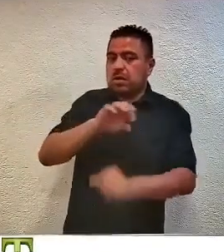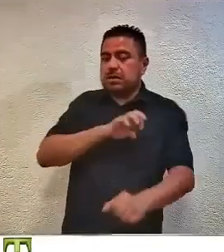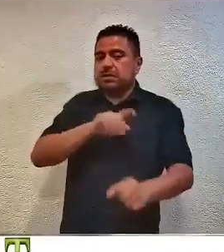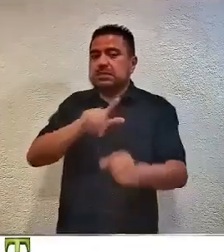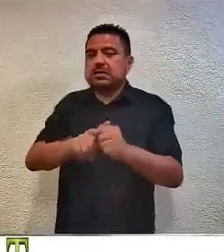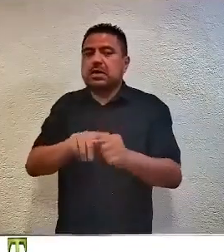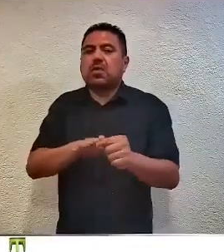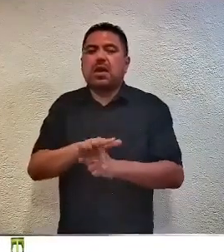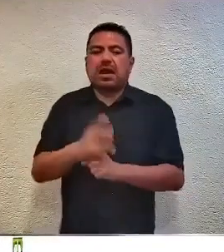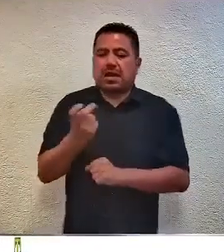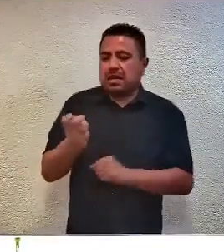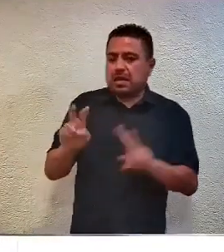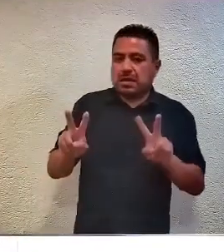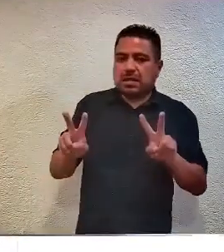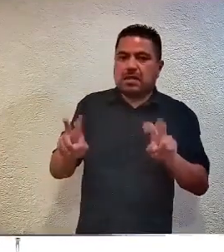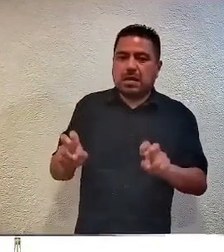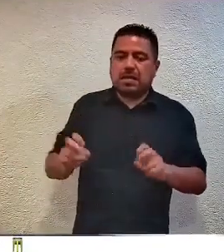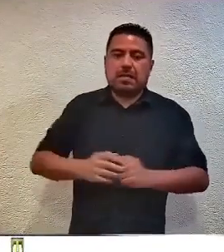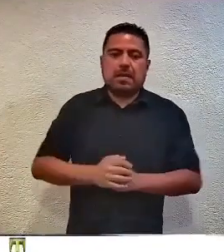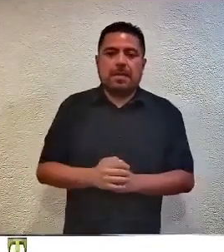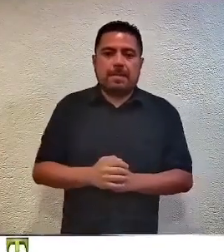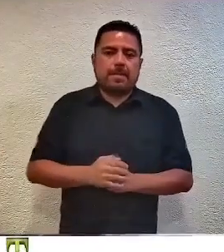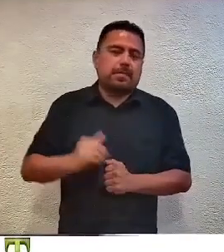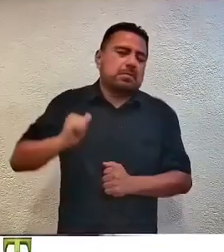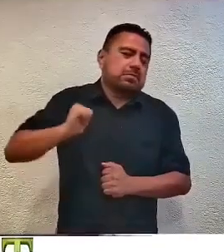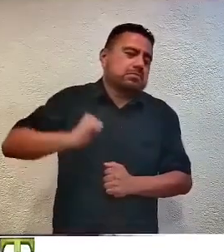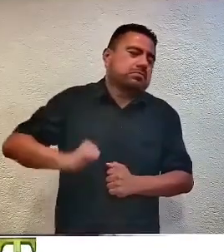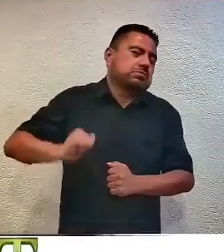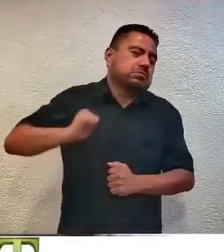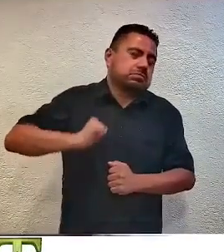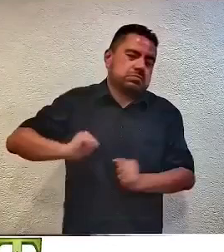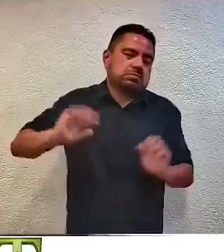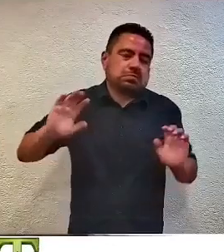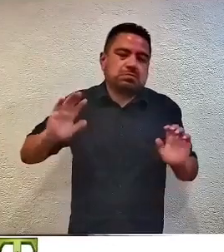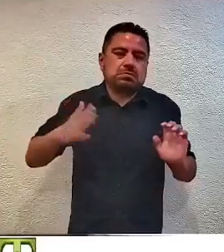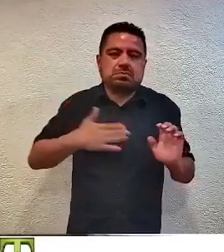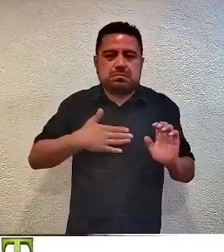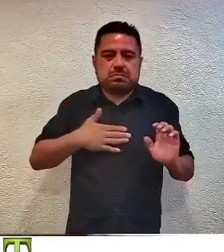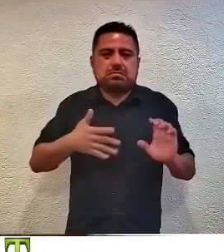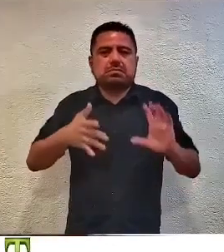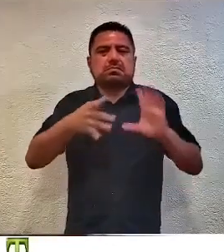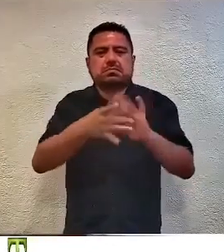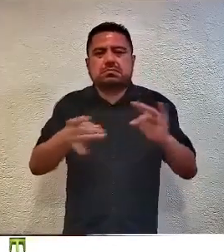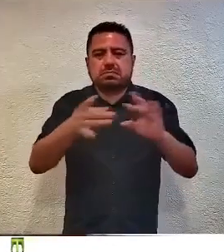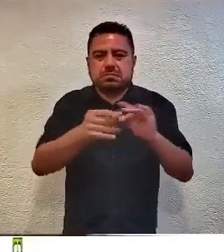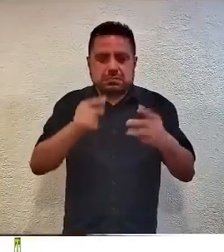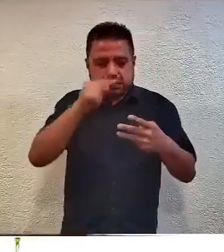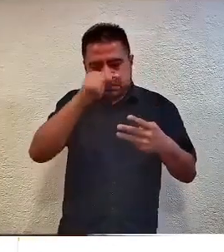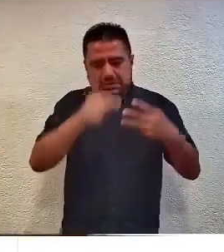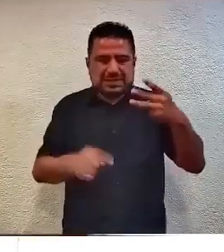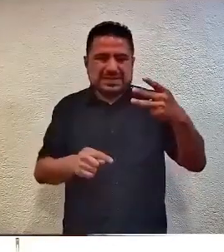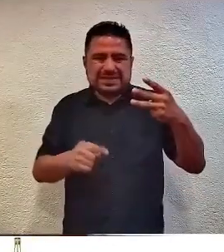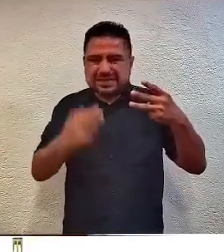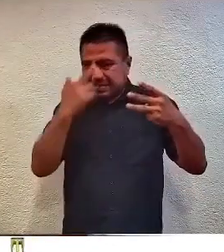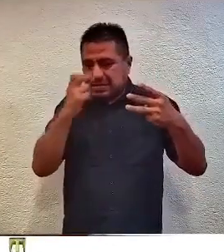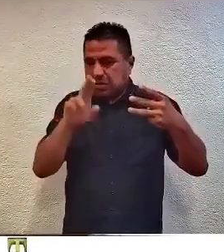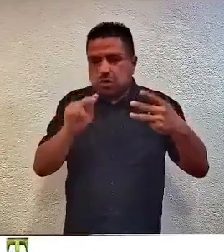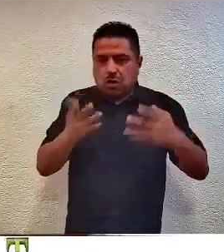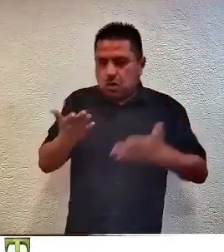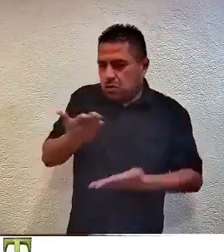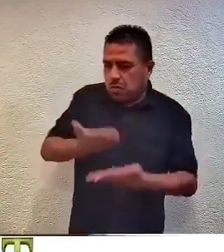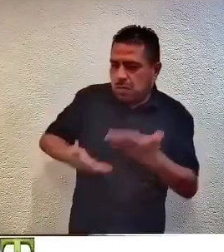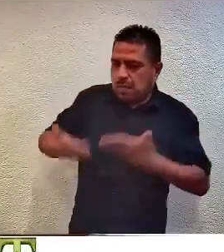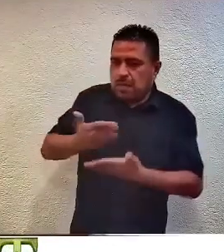en este asunto. En aquel momento yo señalé 3 razones por las cuales no compartía el